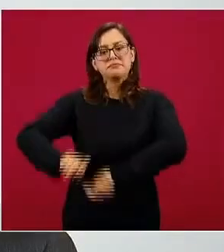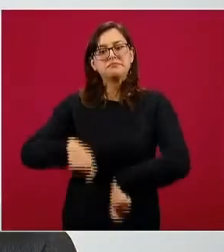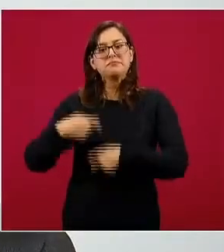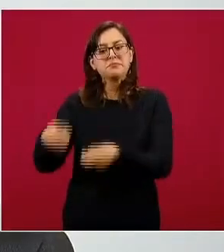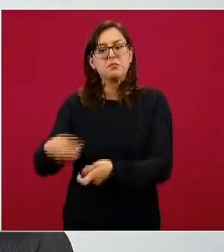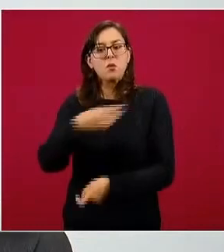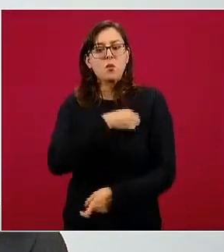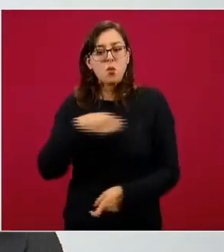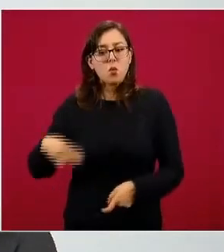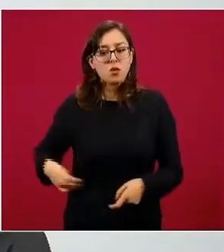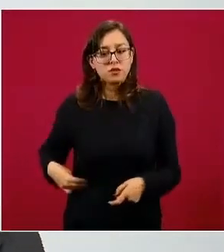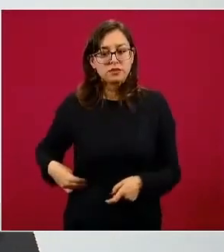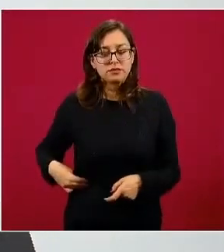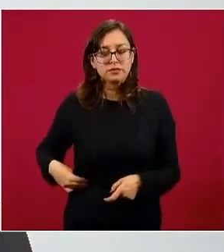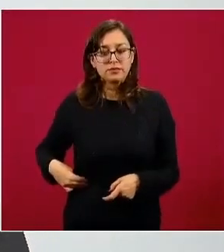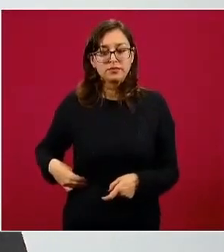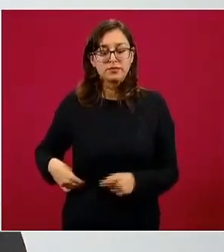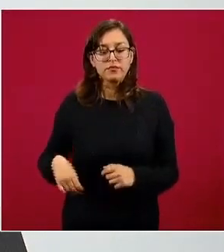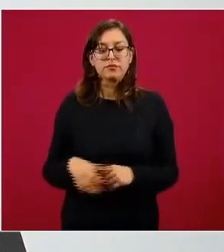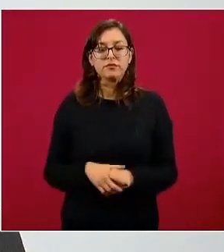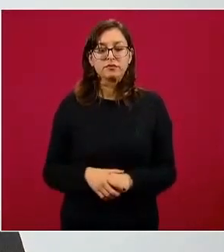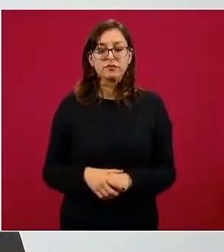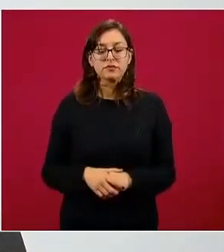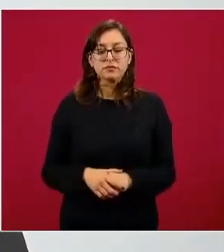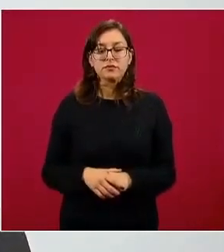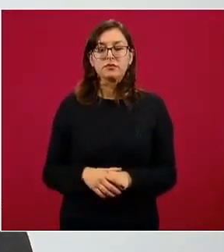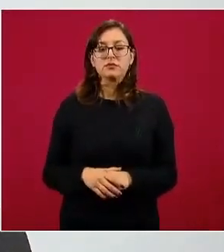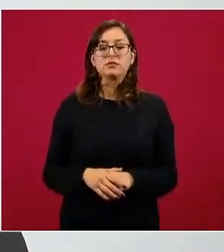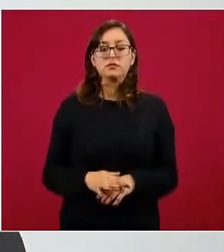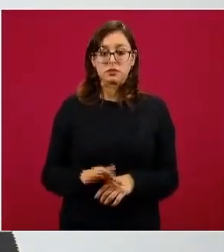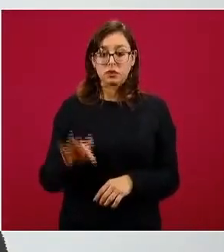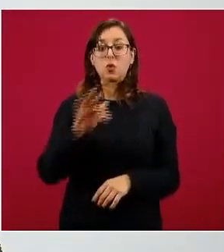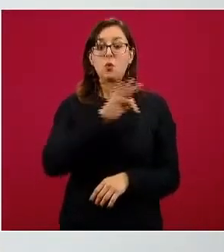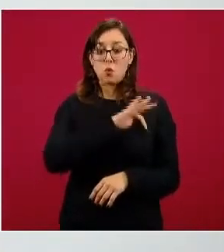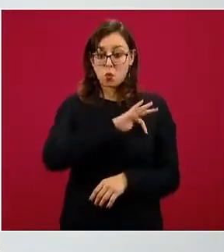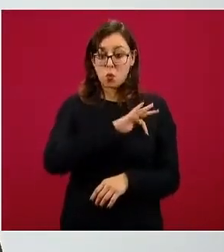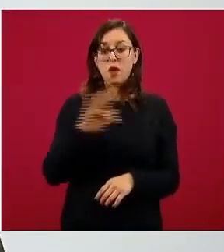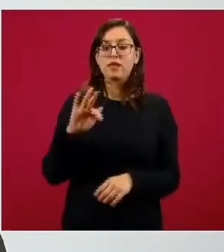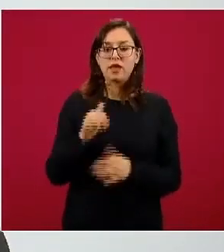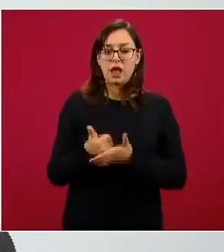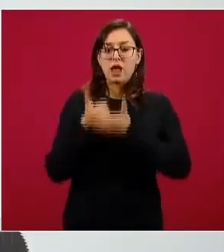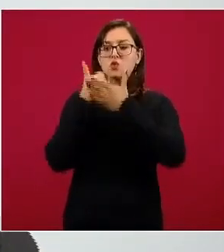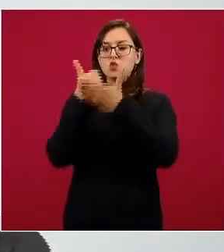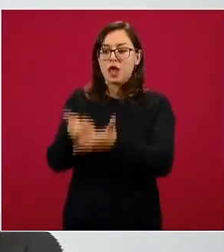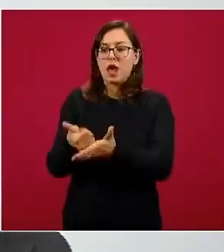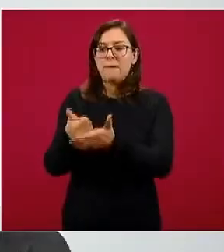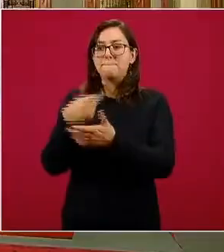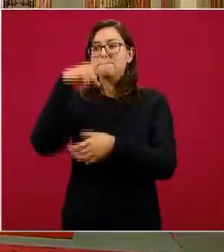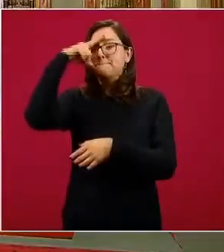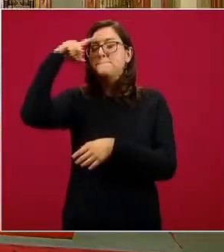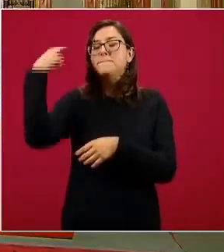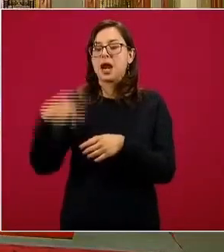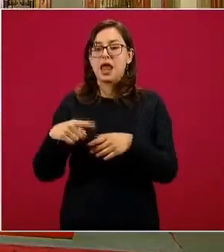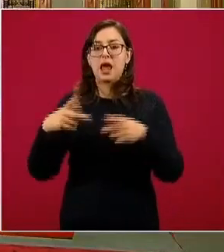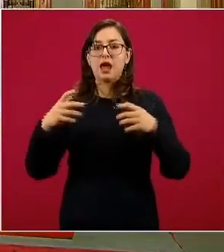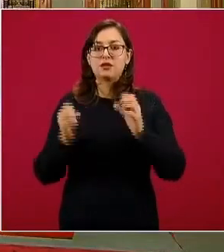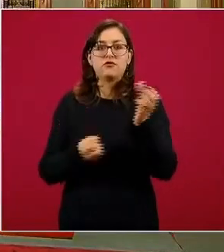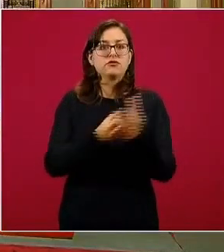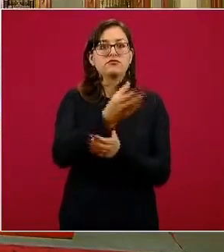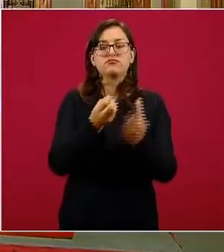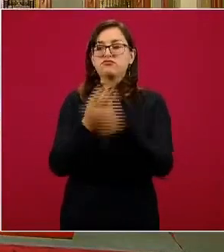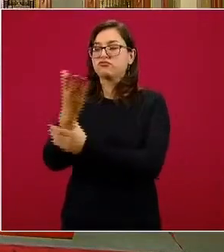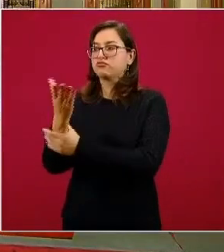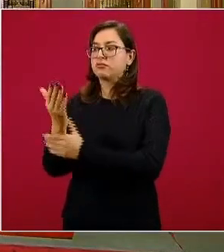apropiados, aplicables. Pueden establecer acciones administrativas que ayuden a disminuir la movilidad en el espacio